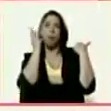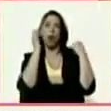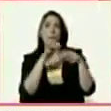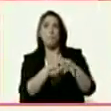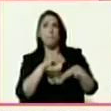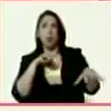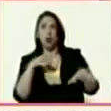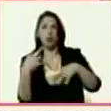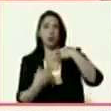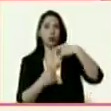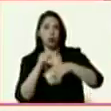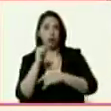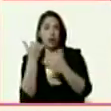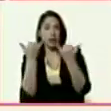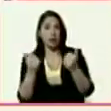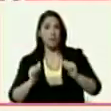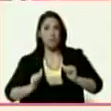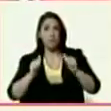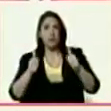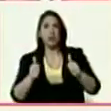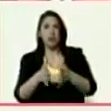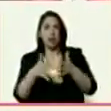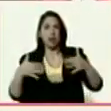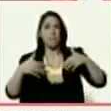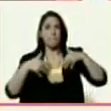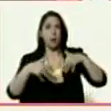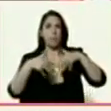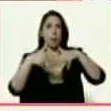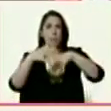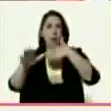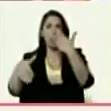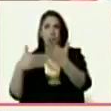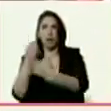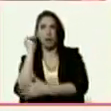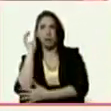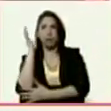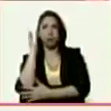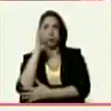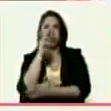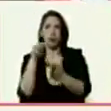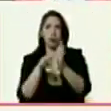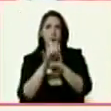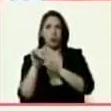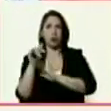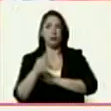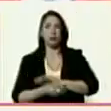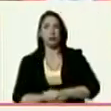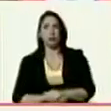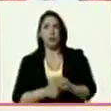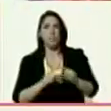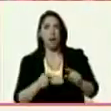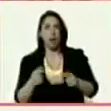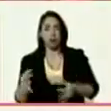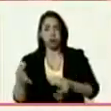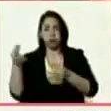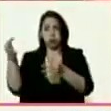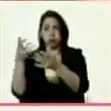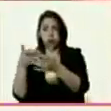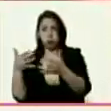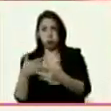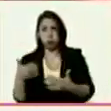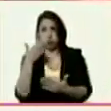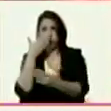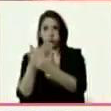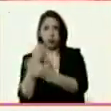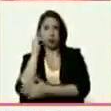revolucionarias. De esta manera ya arranca esta gran movilización que llegará al Parlamento Nacional, por supuesto, para consignar un documento ante la